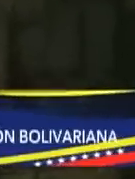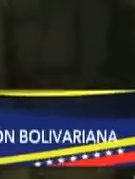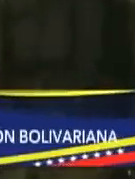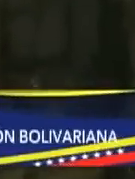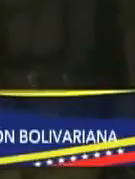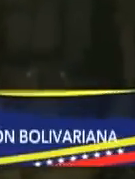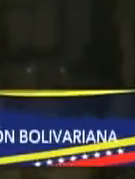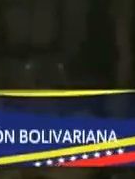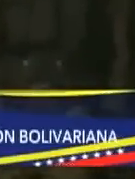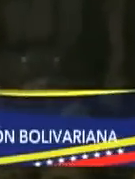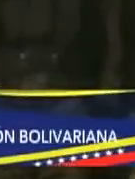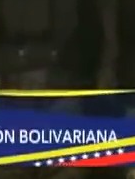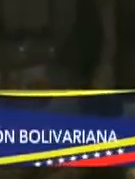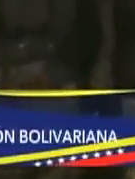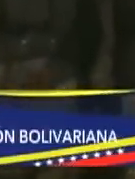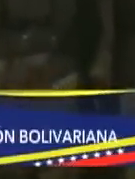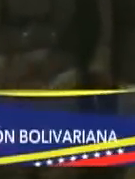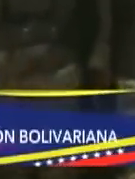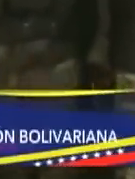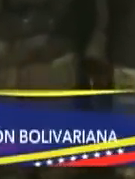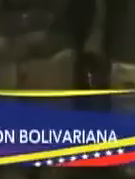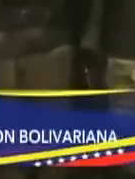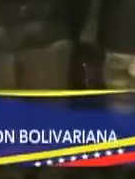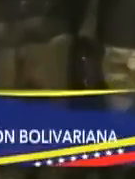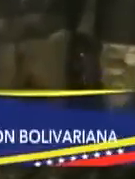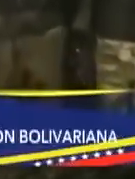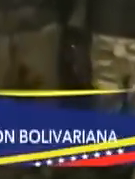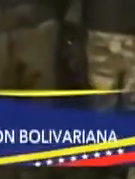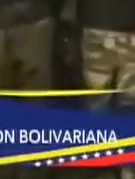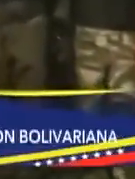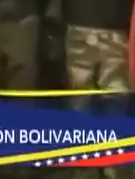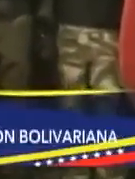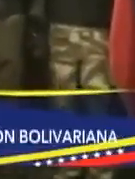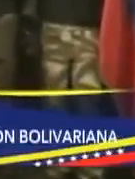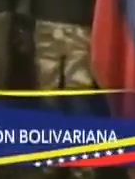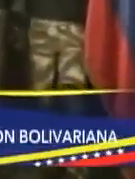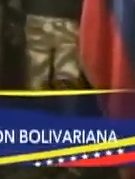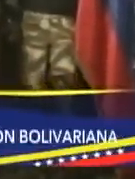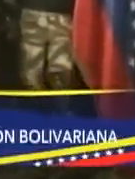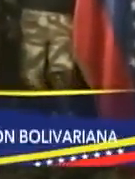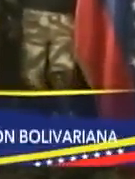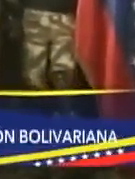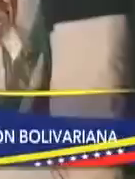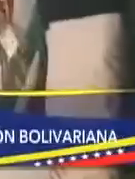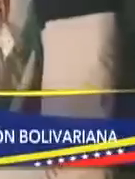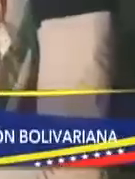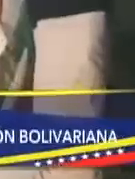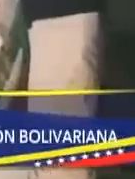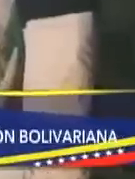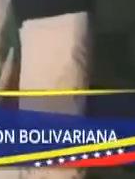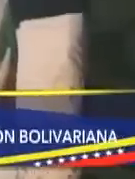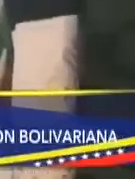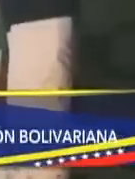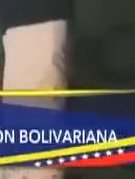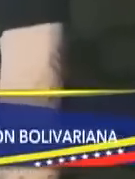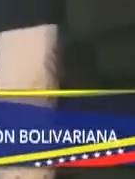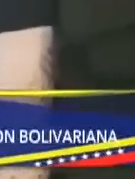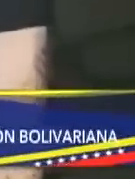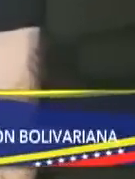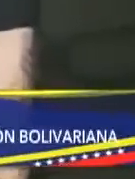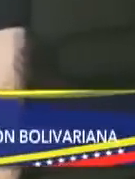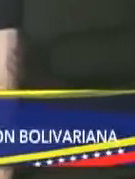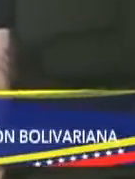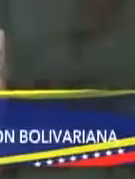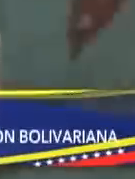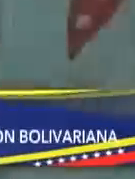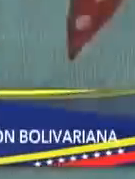superó ampliamente a sus contrincantes más cercanos, recordemos parte de ese momento, a Enrique Salas Romer con un